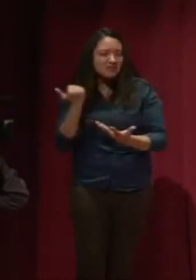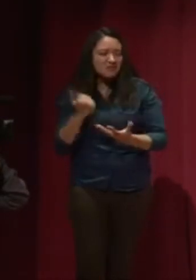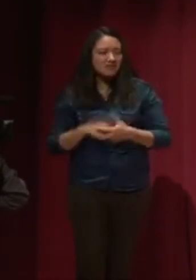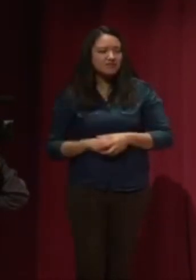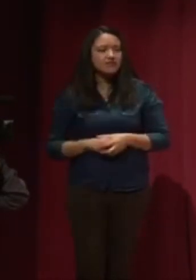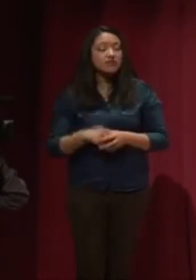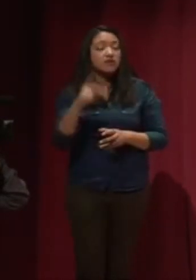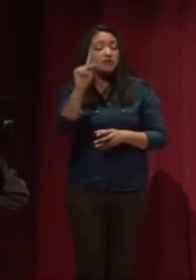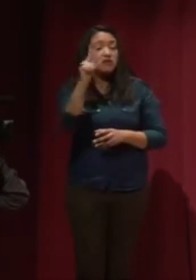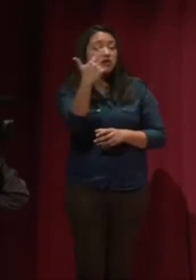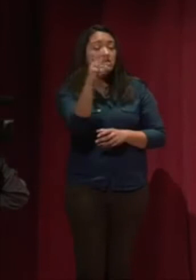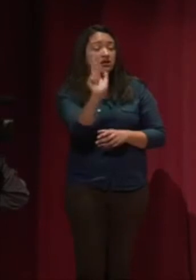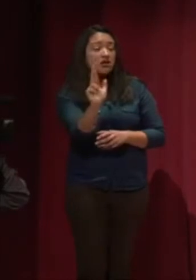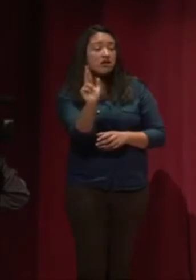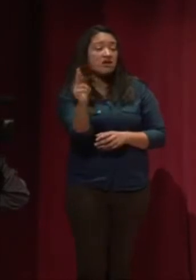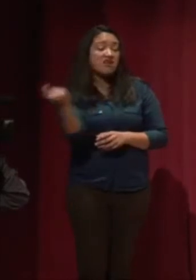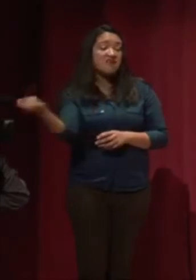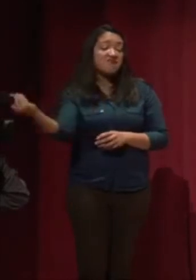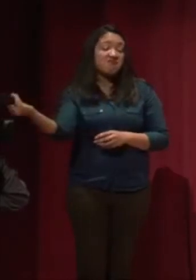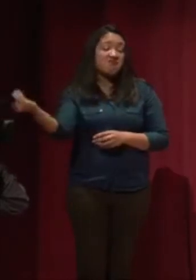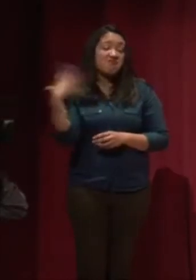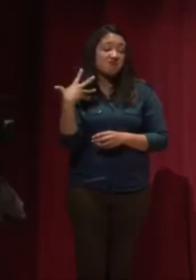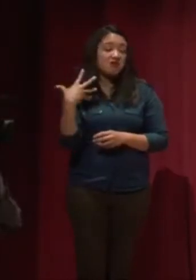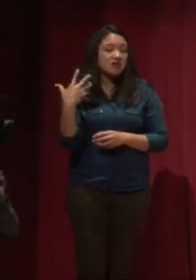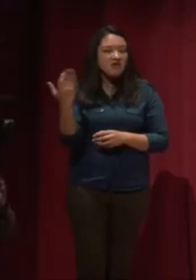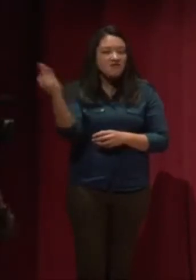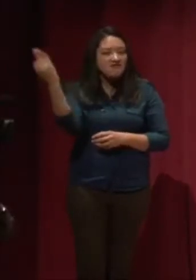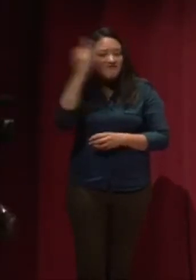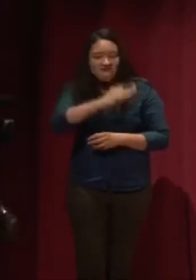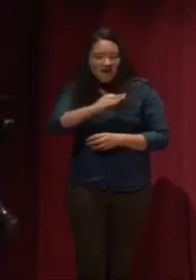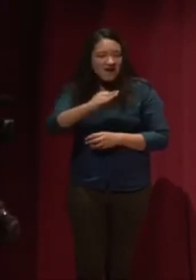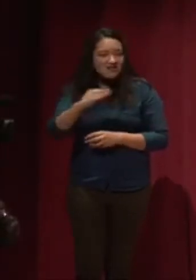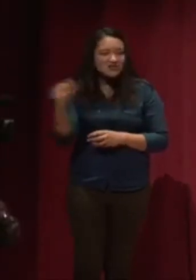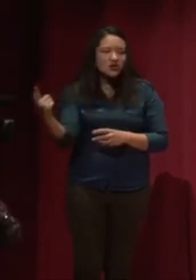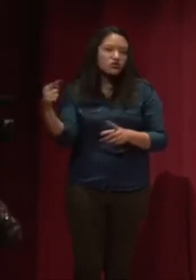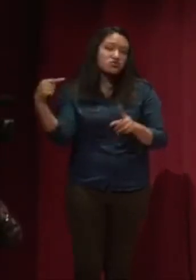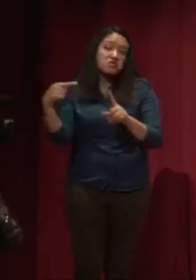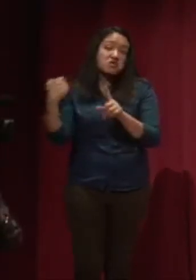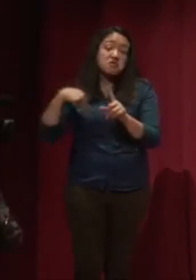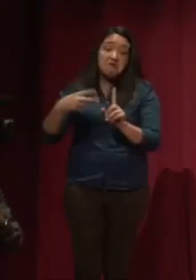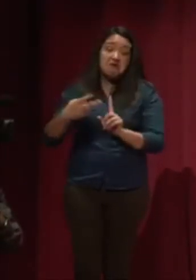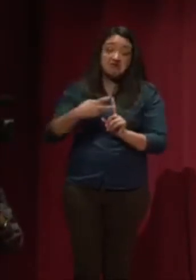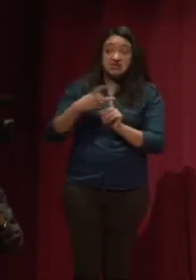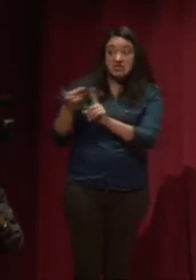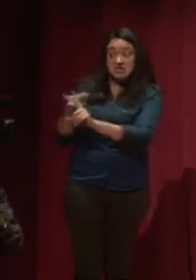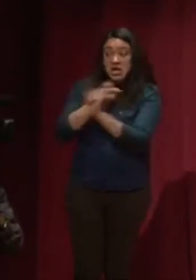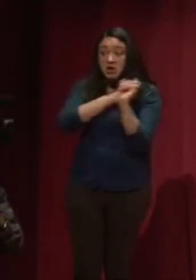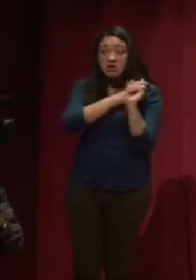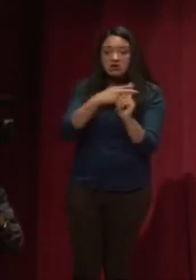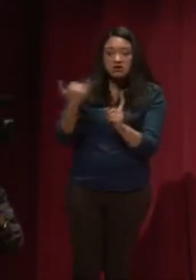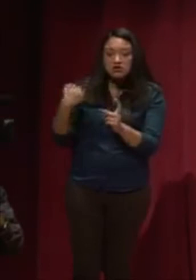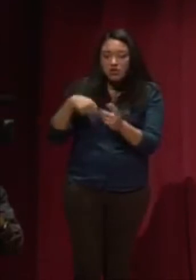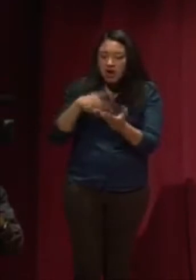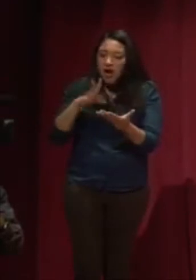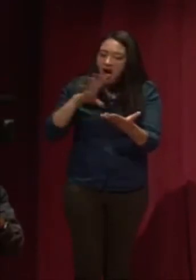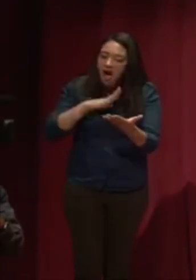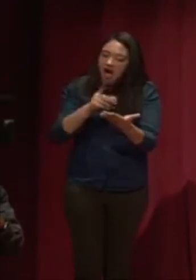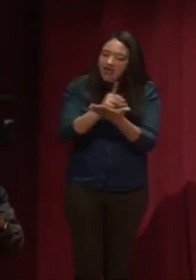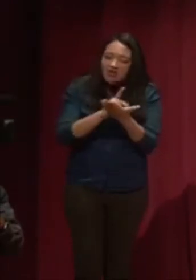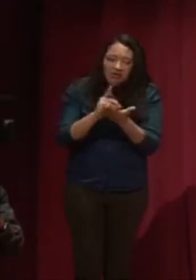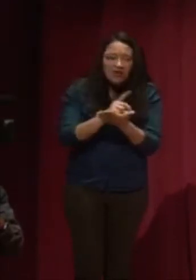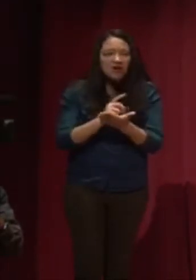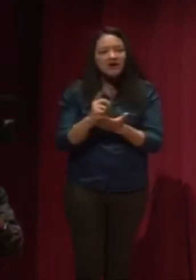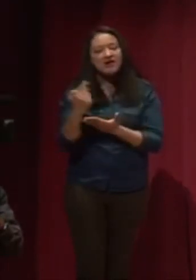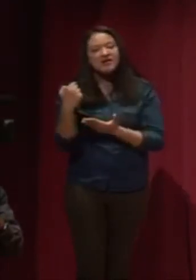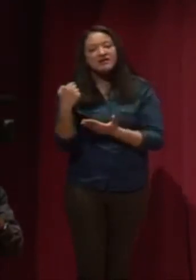La PGR nos acusó con acusaciones falsas de secuestradoras y posesión de cocaína, y nos